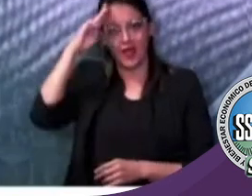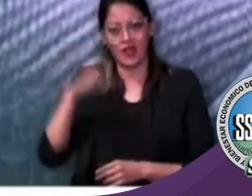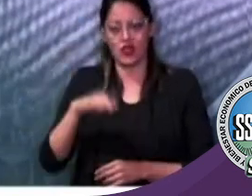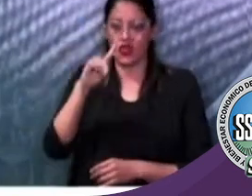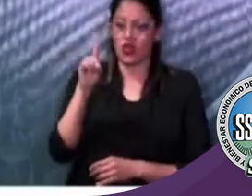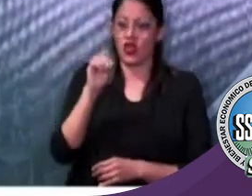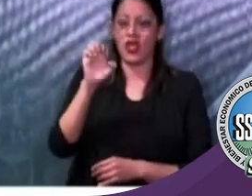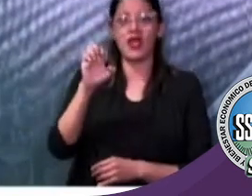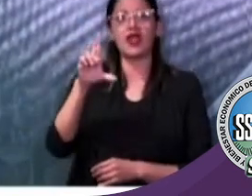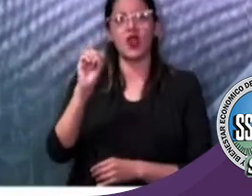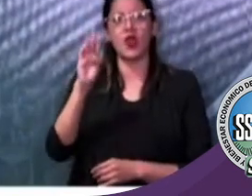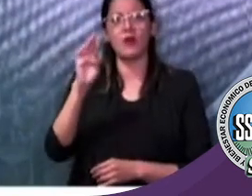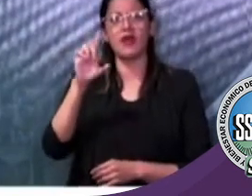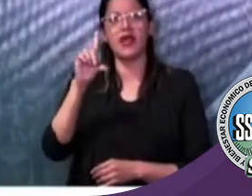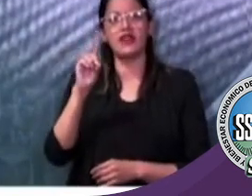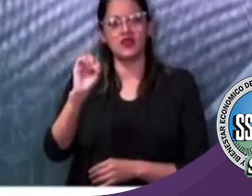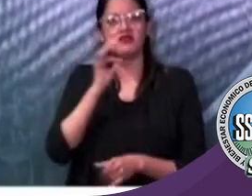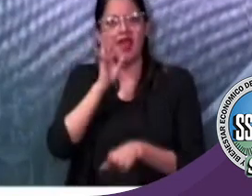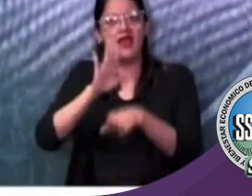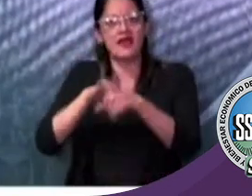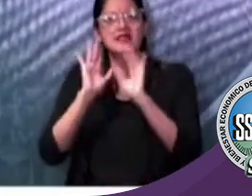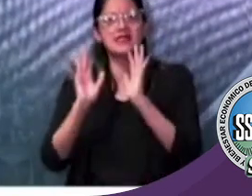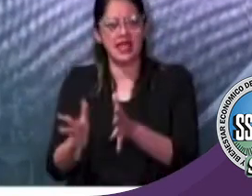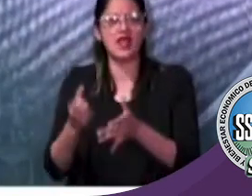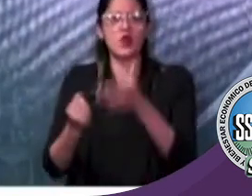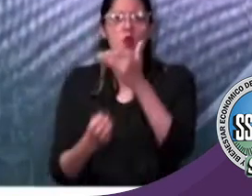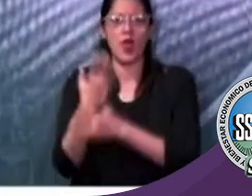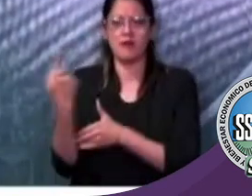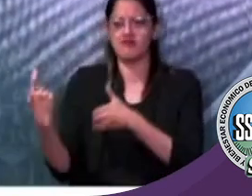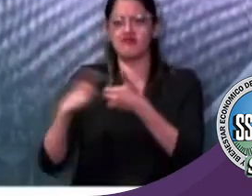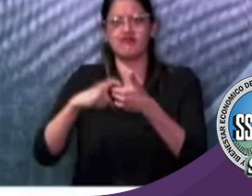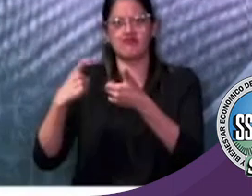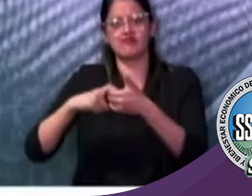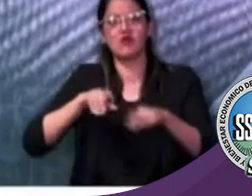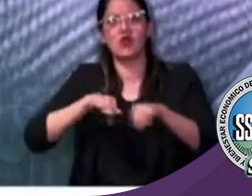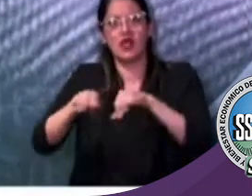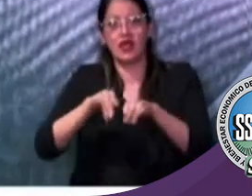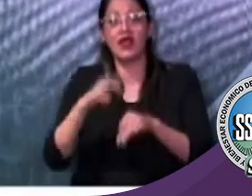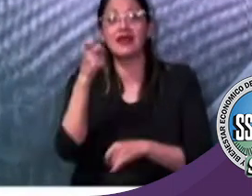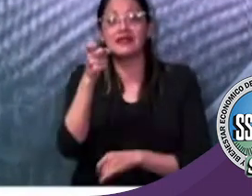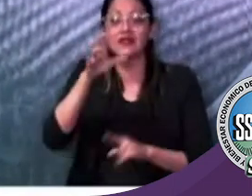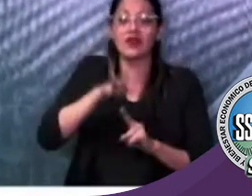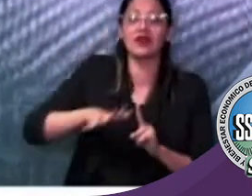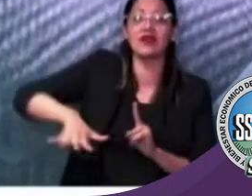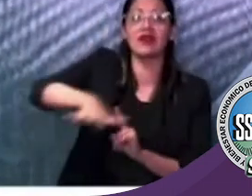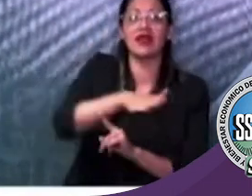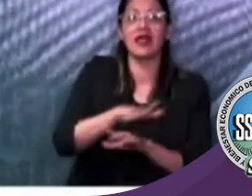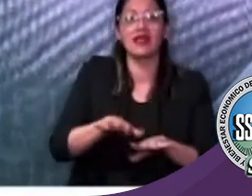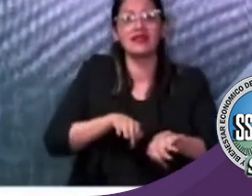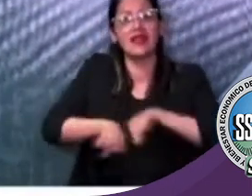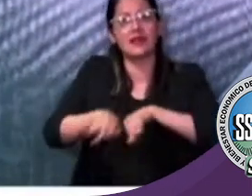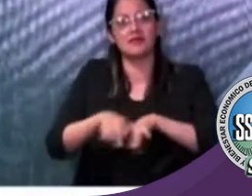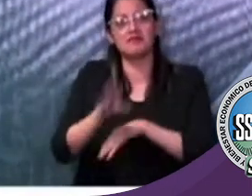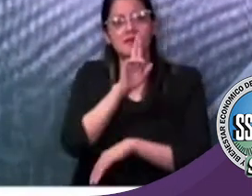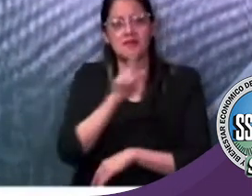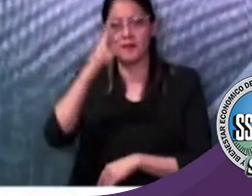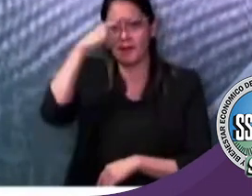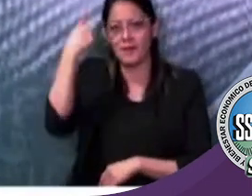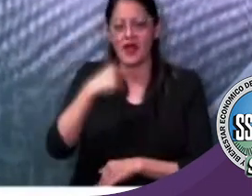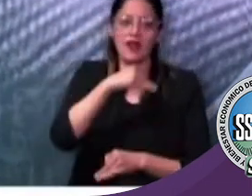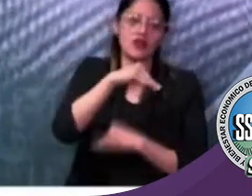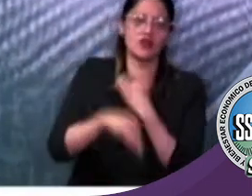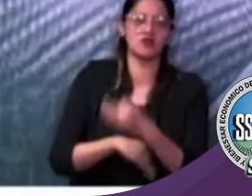maestro Zoé Robledo. Y con ello oxigenaremos los entornos laborales para beneficio de todas y